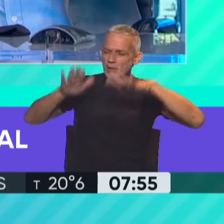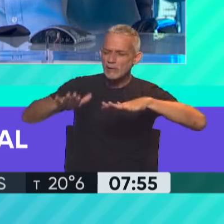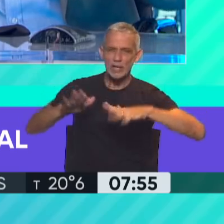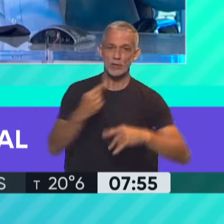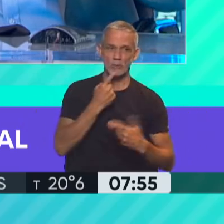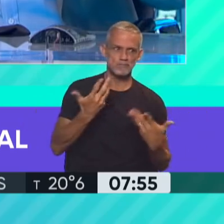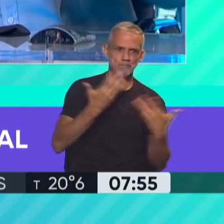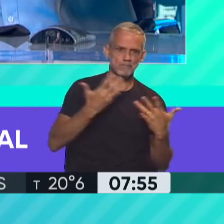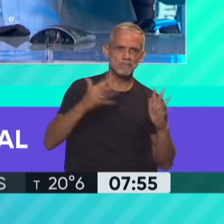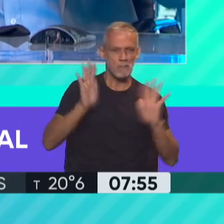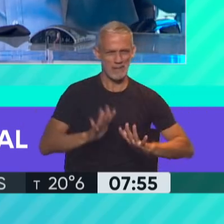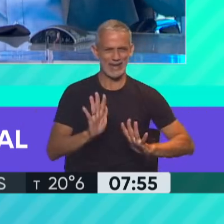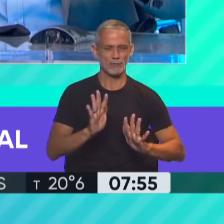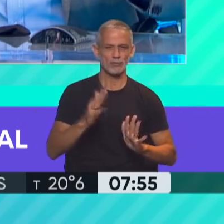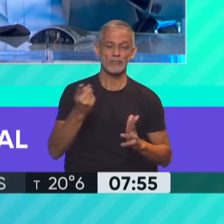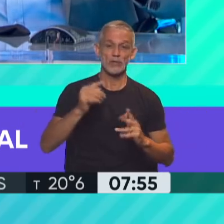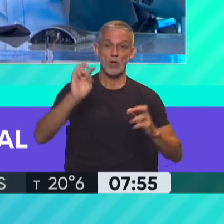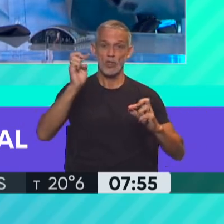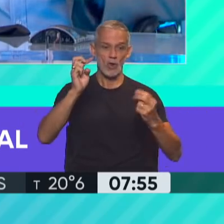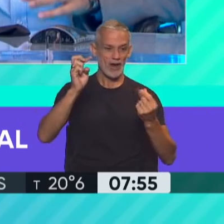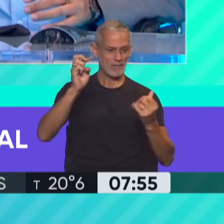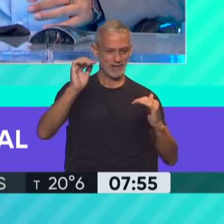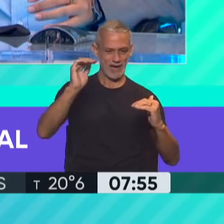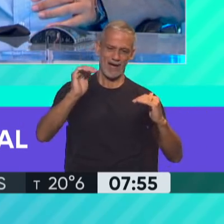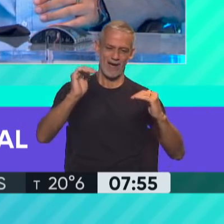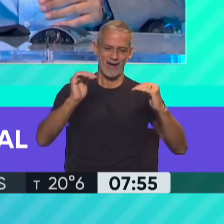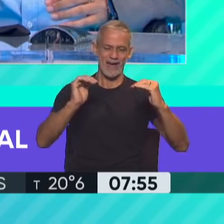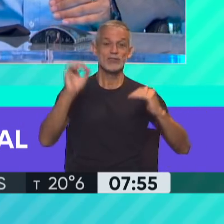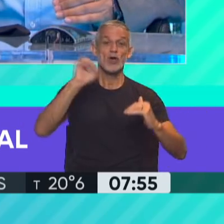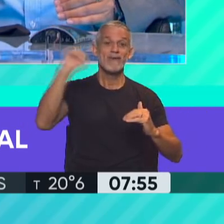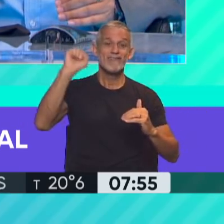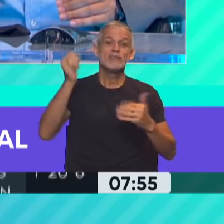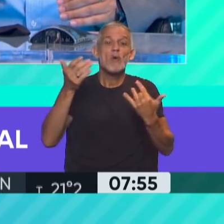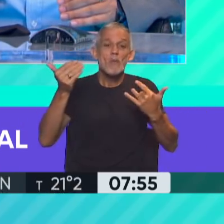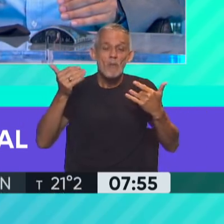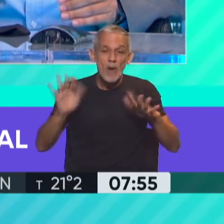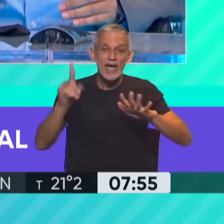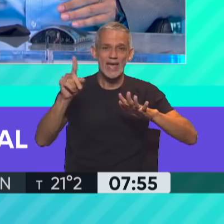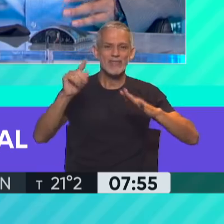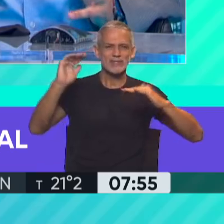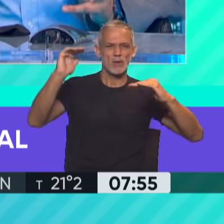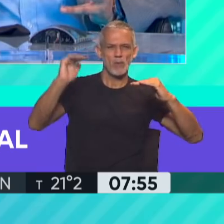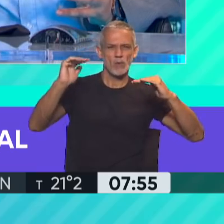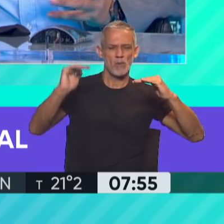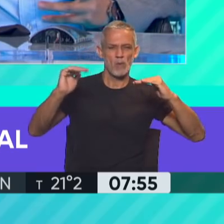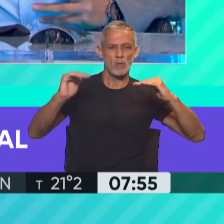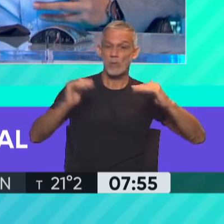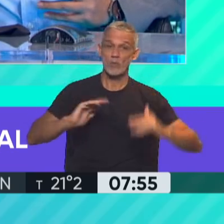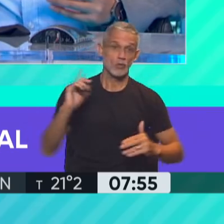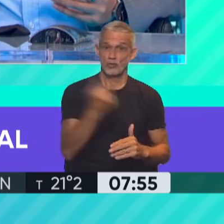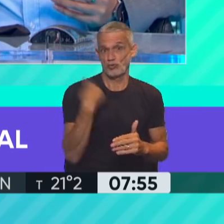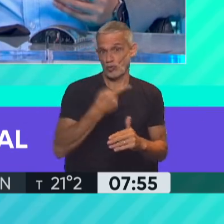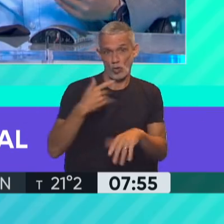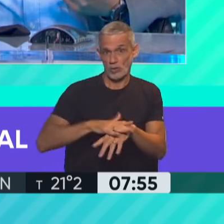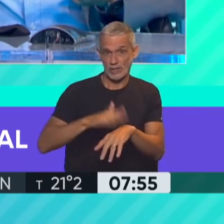baja la brecha puede bajar y la inflación puede empezar a tornar un sendero descendente pero todos somos